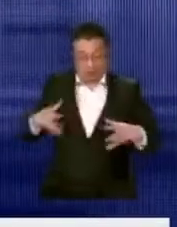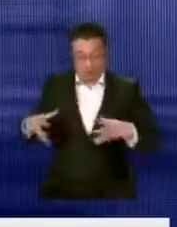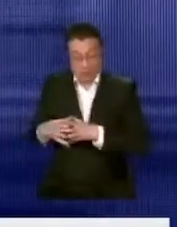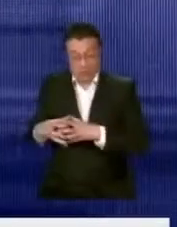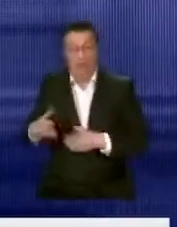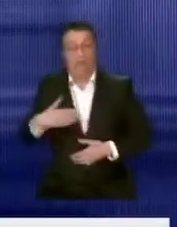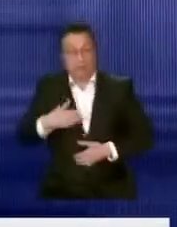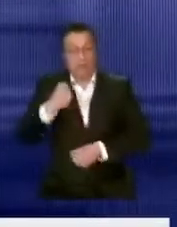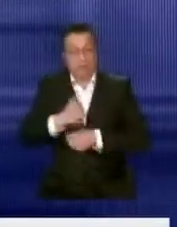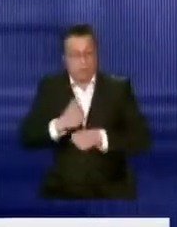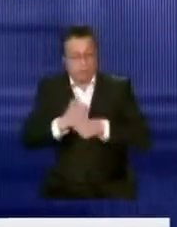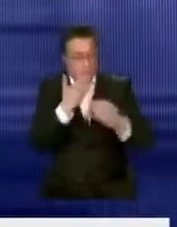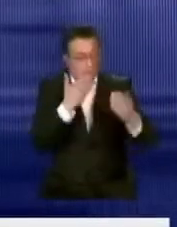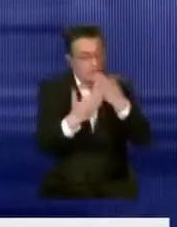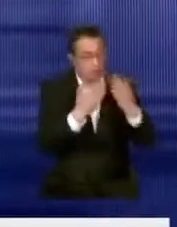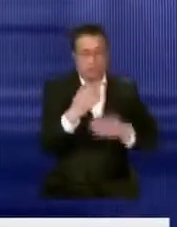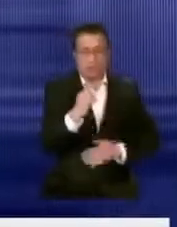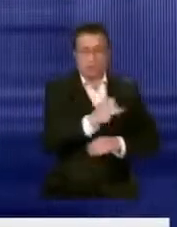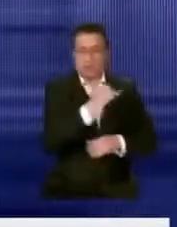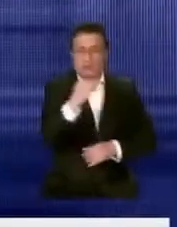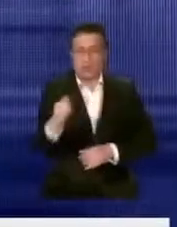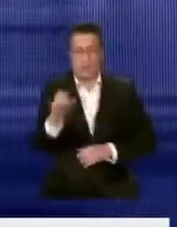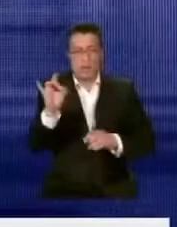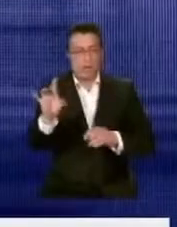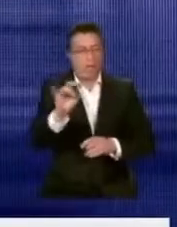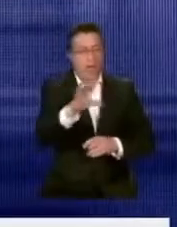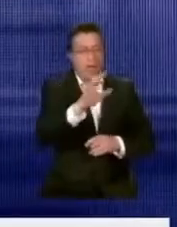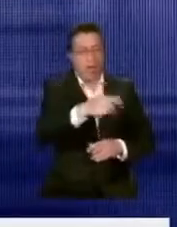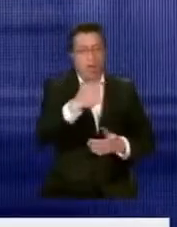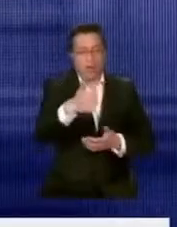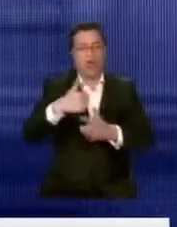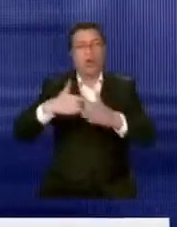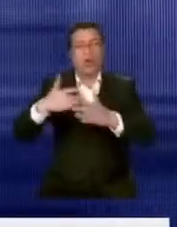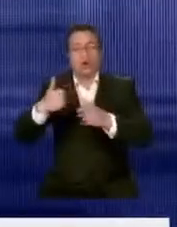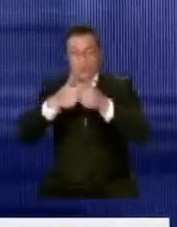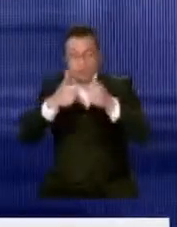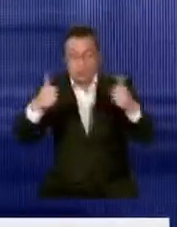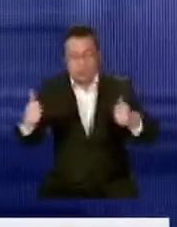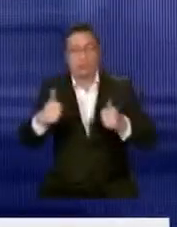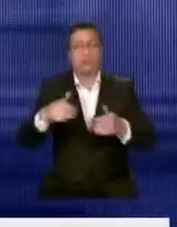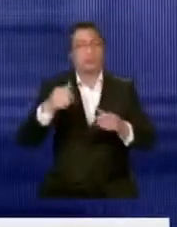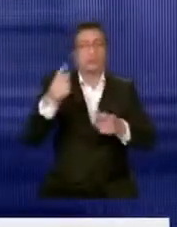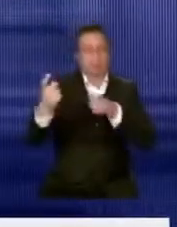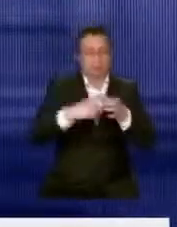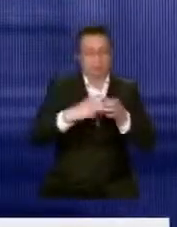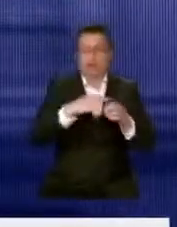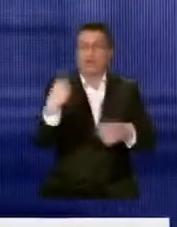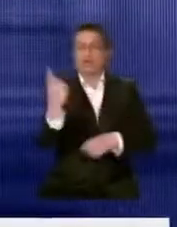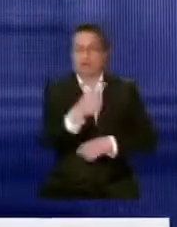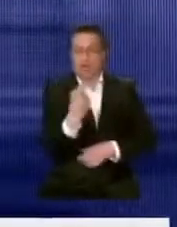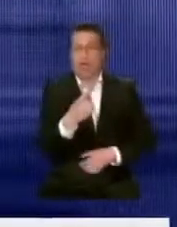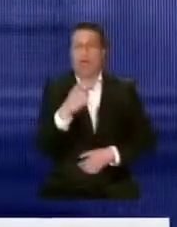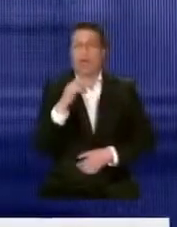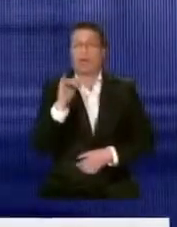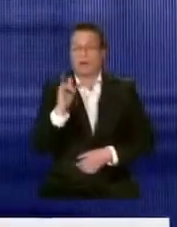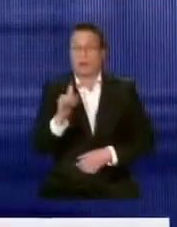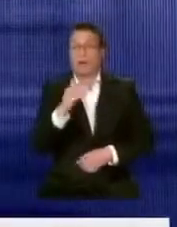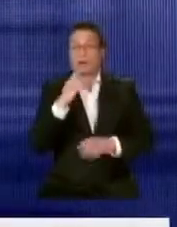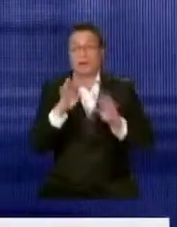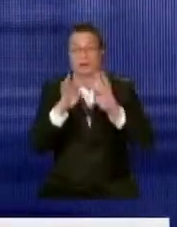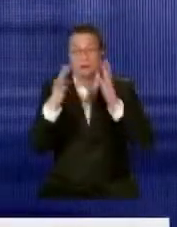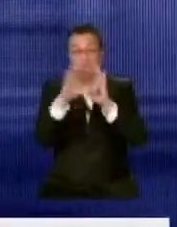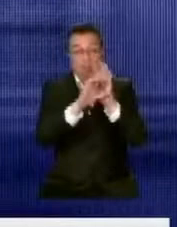estoy trabajando y conversando permanentemente con cada uno de nuestros parlamentarios, alcaldes, militantes de base, a lo largo de todo Chile, y con los para justamente asegurar